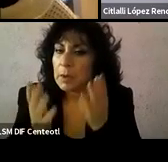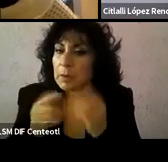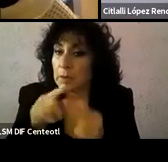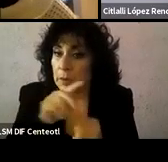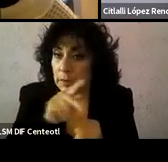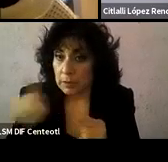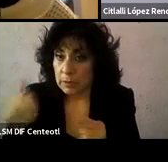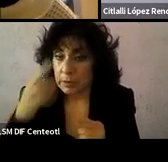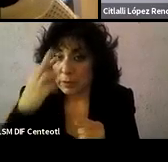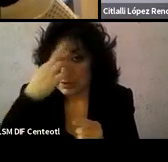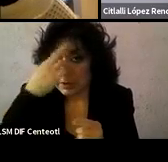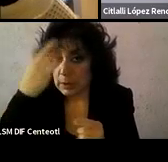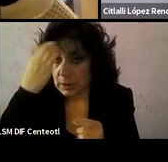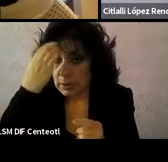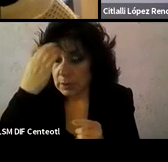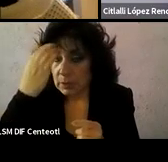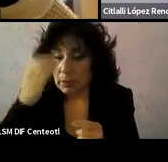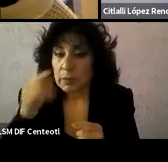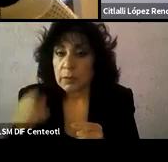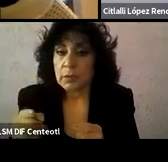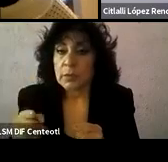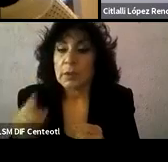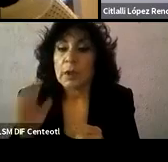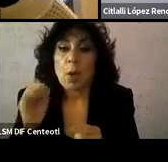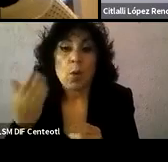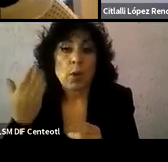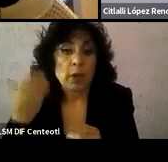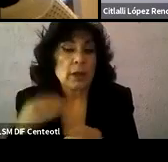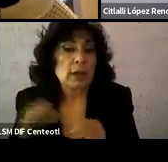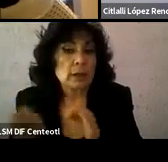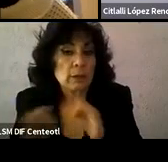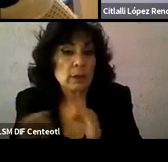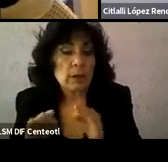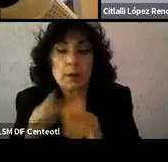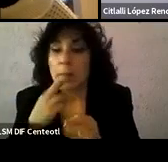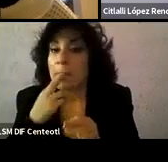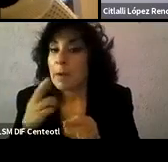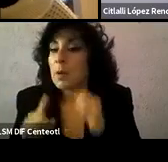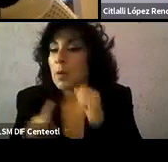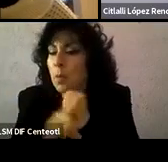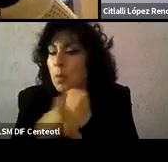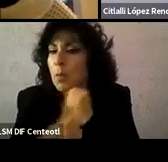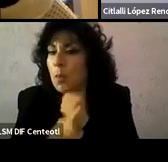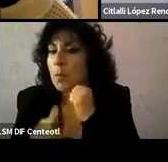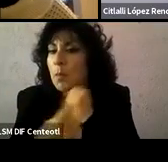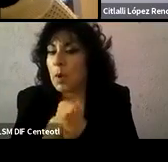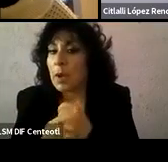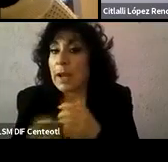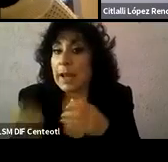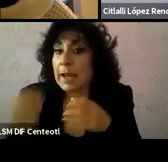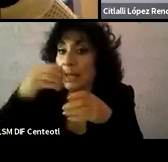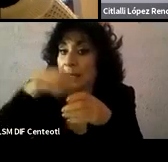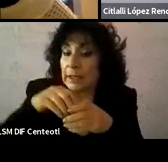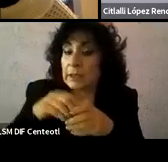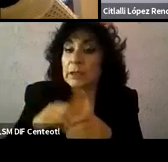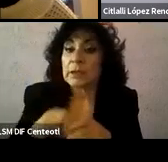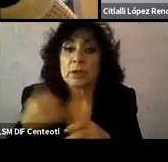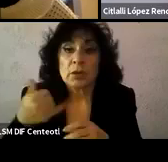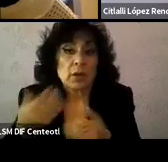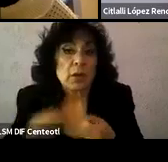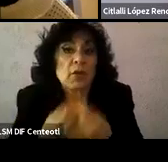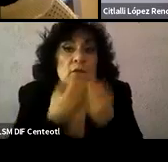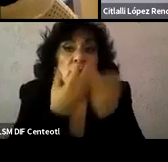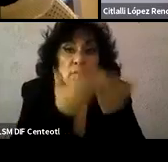han podido poner en práctica de resolución de conflictos, tanto fuera como adentro del aula. Incluso nos